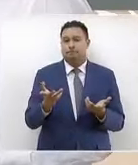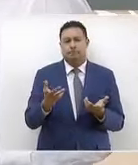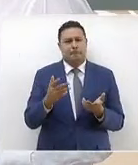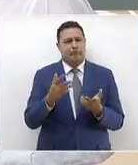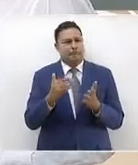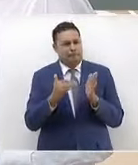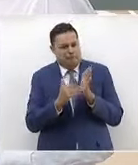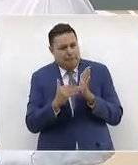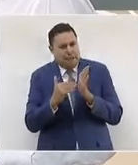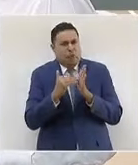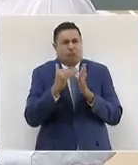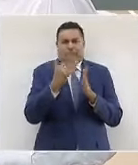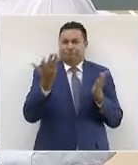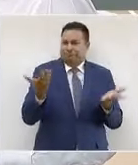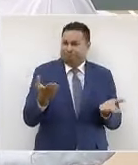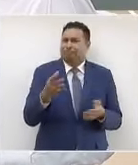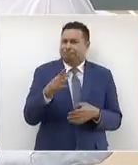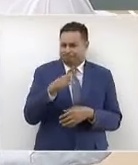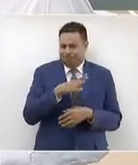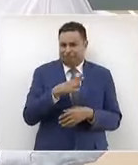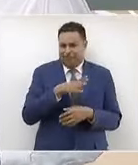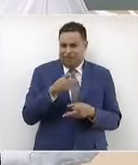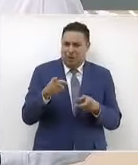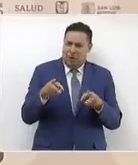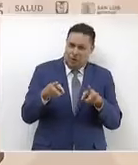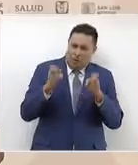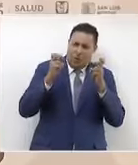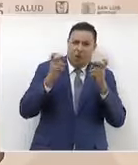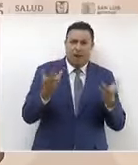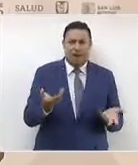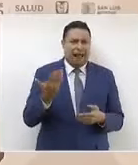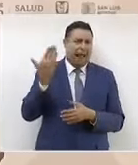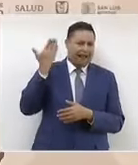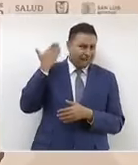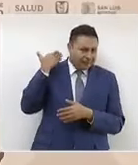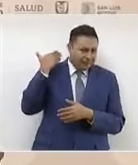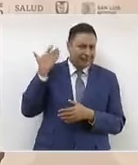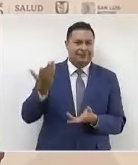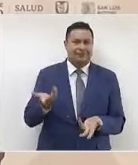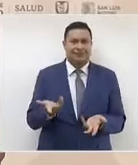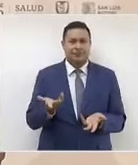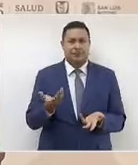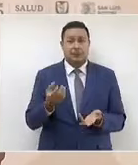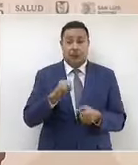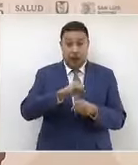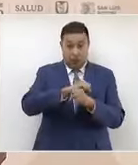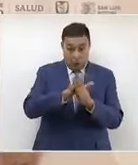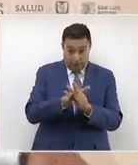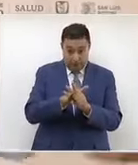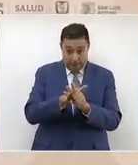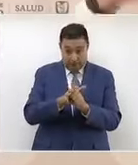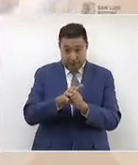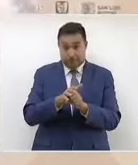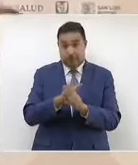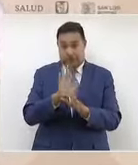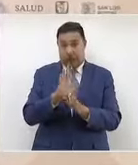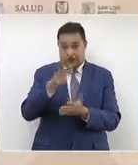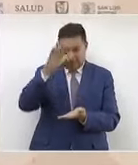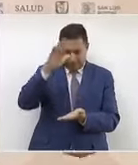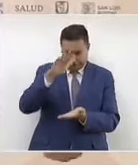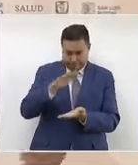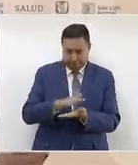miles de millones de pesos. Entonces, pasa la pandemia y decidimos, ahora